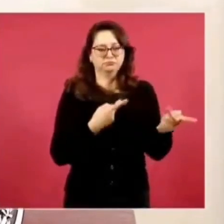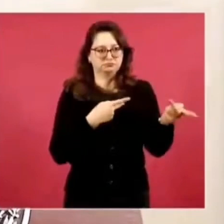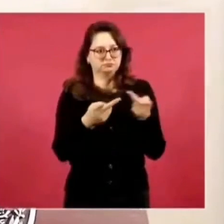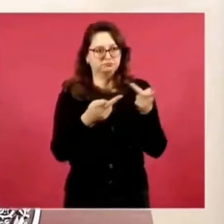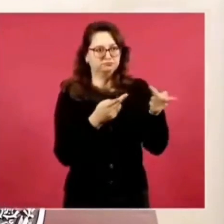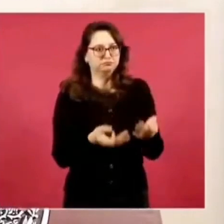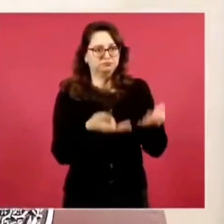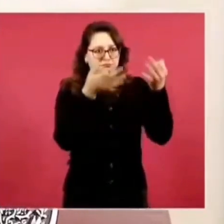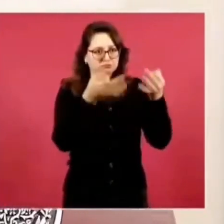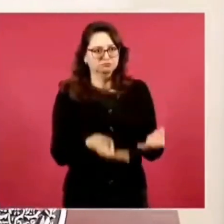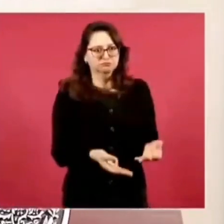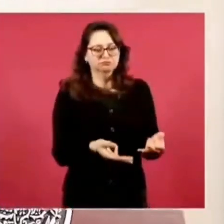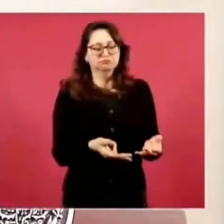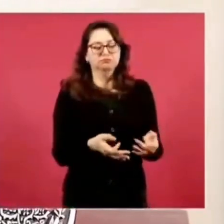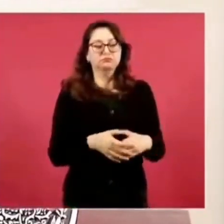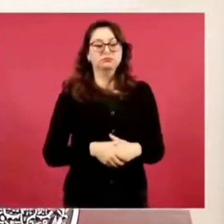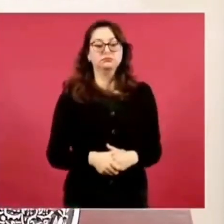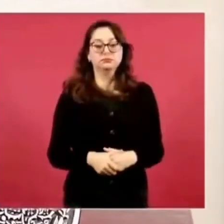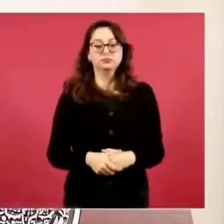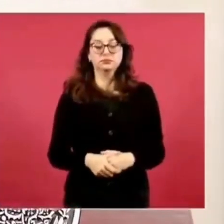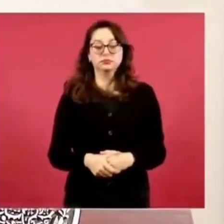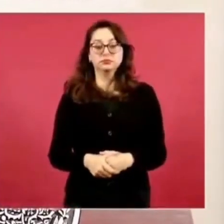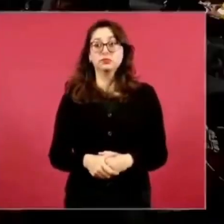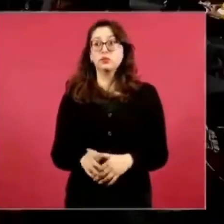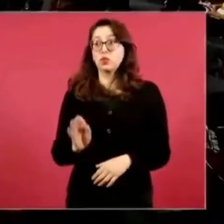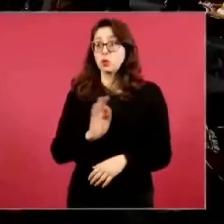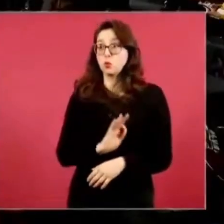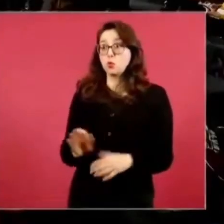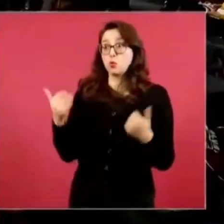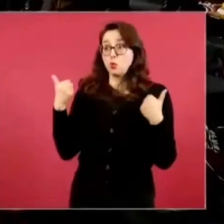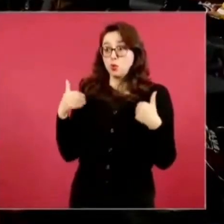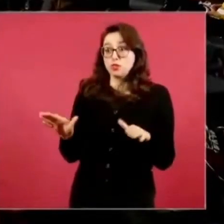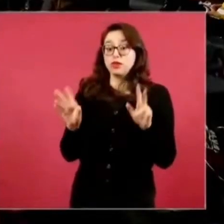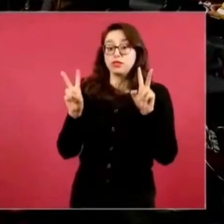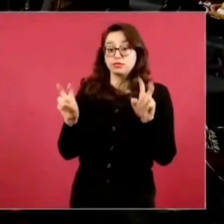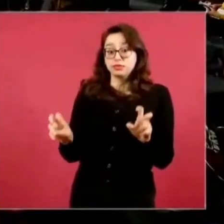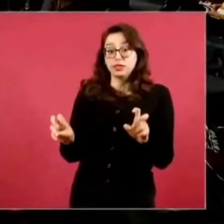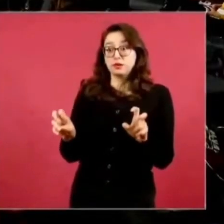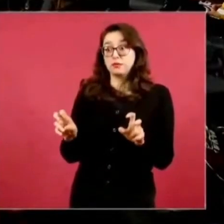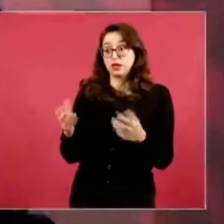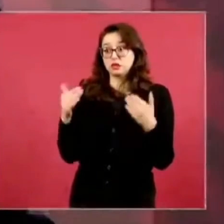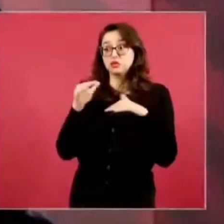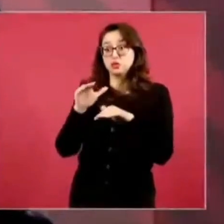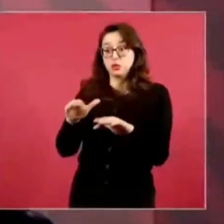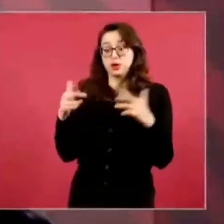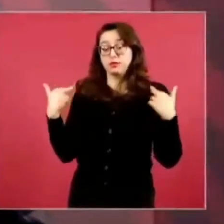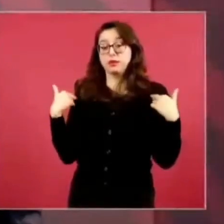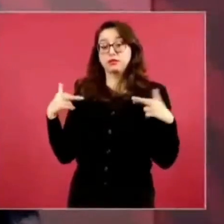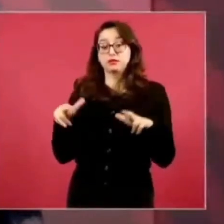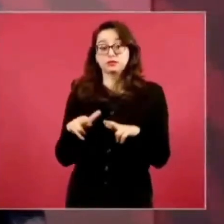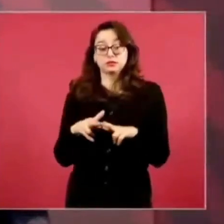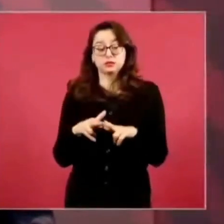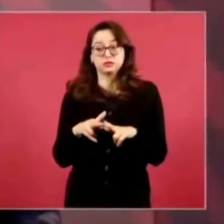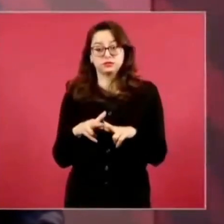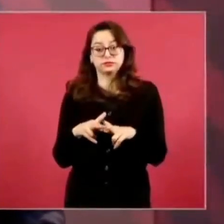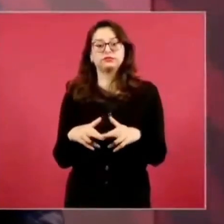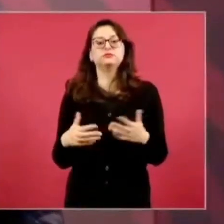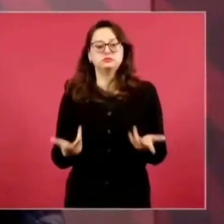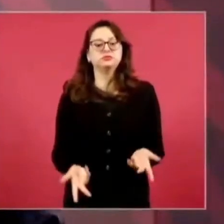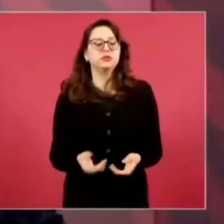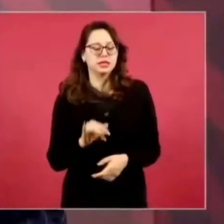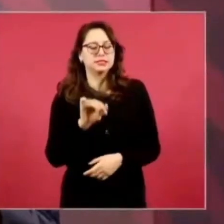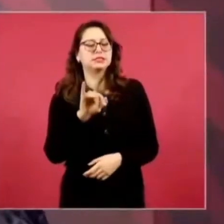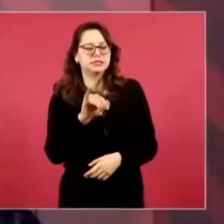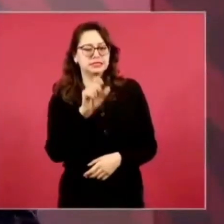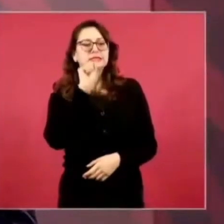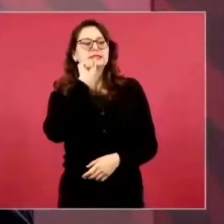restauración. Y ahí podría tocar de una vez el tema de… Y sí les voy a hablar de este docentes. tema, ¿sí? A